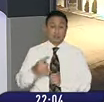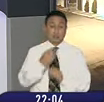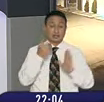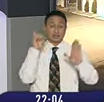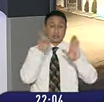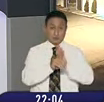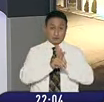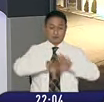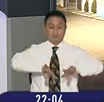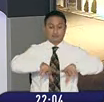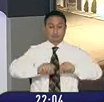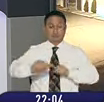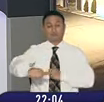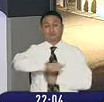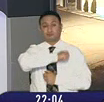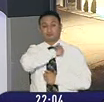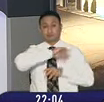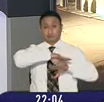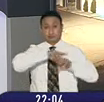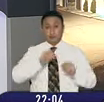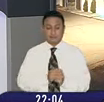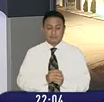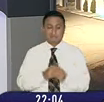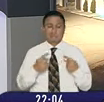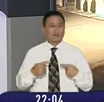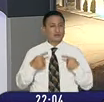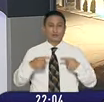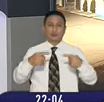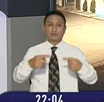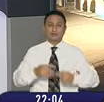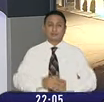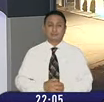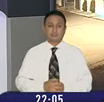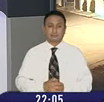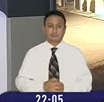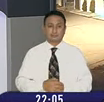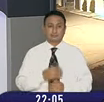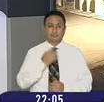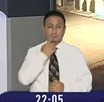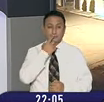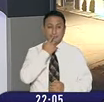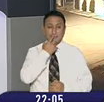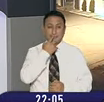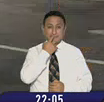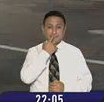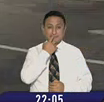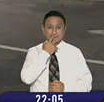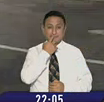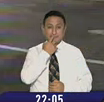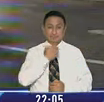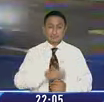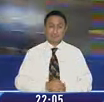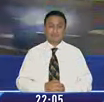los asaltos a personas y negocios se han convertido en el pan de cada día.